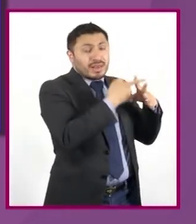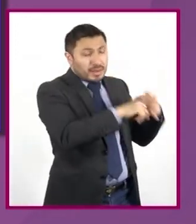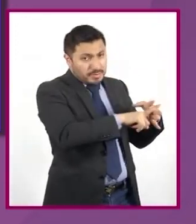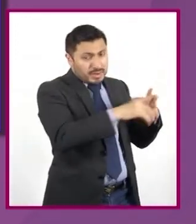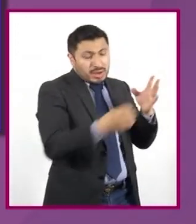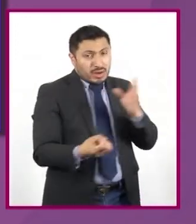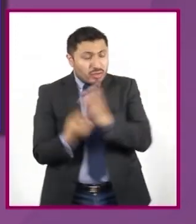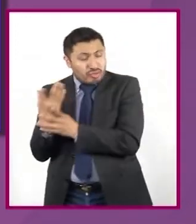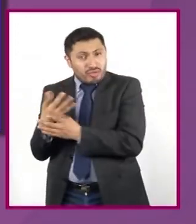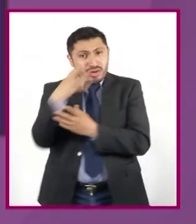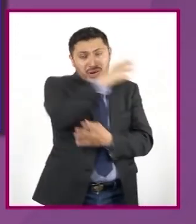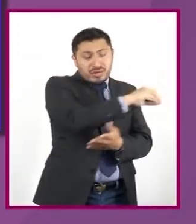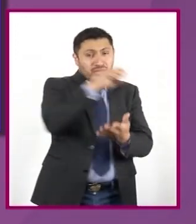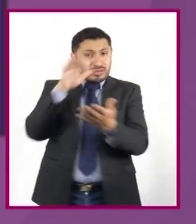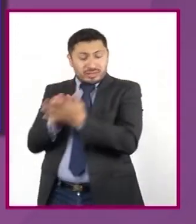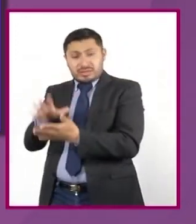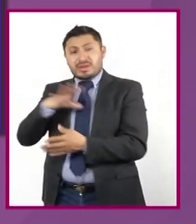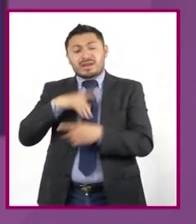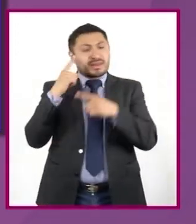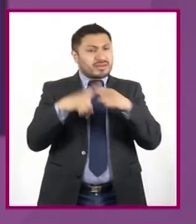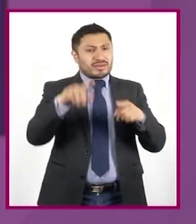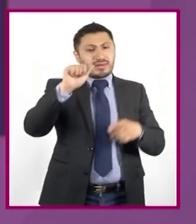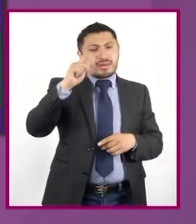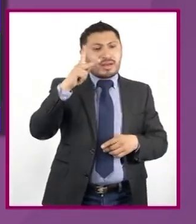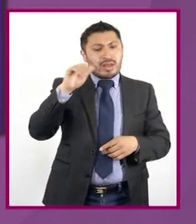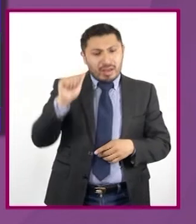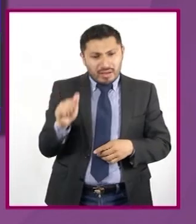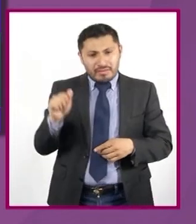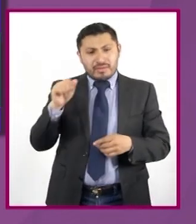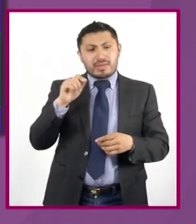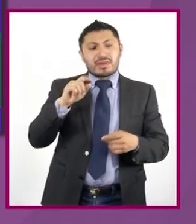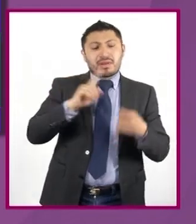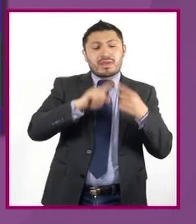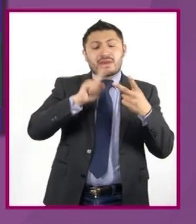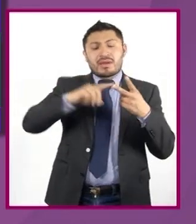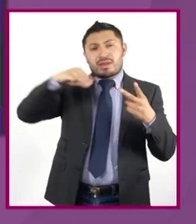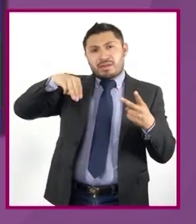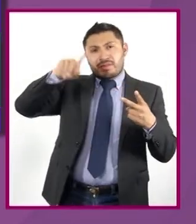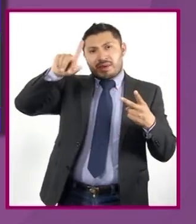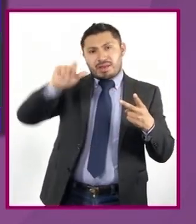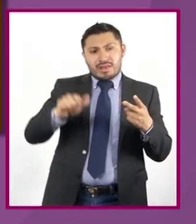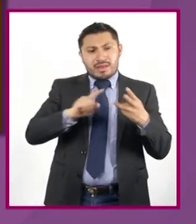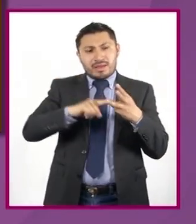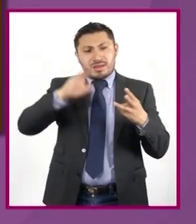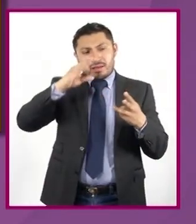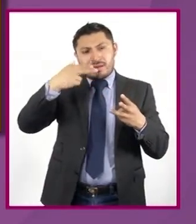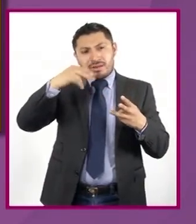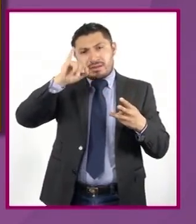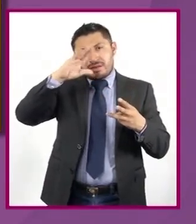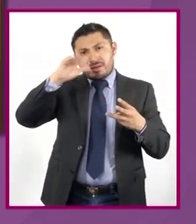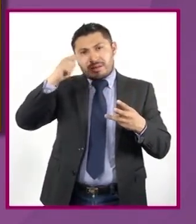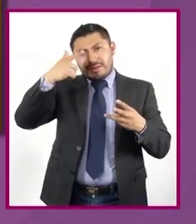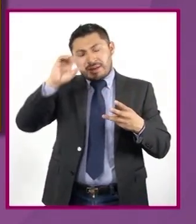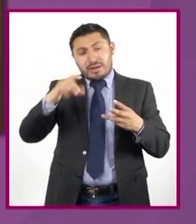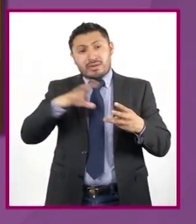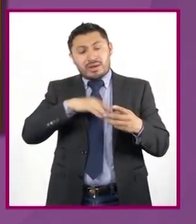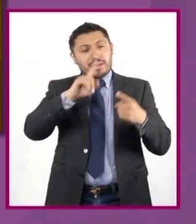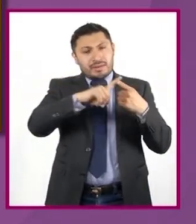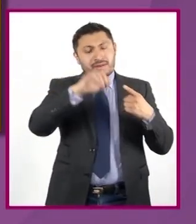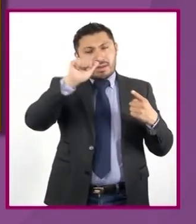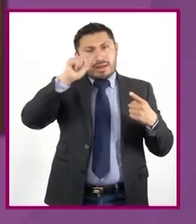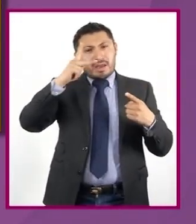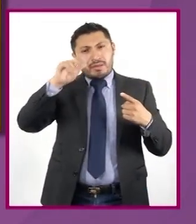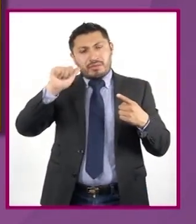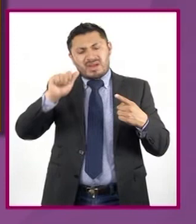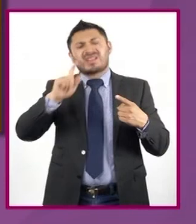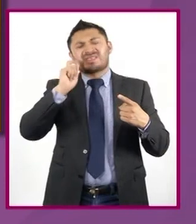de citación, como APA, MLA y Chicago. En el tipo APA, por ejemplo, para citar